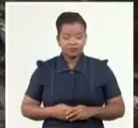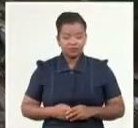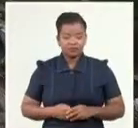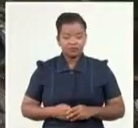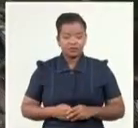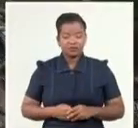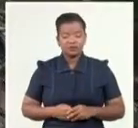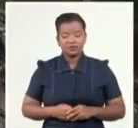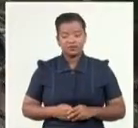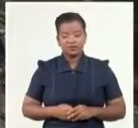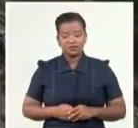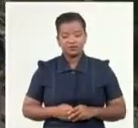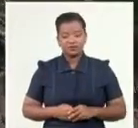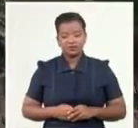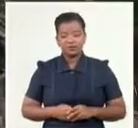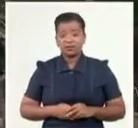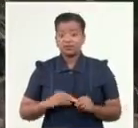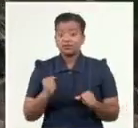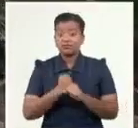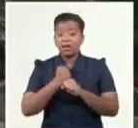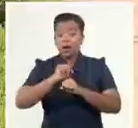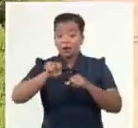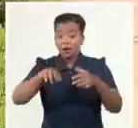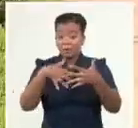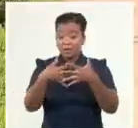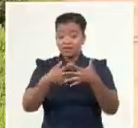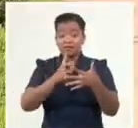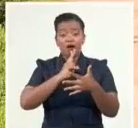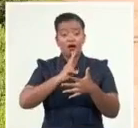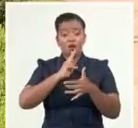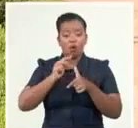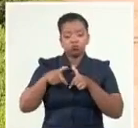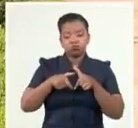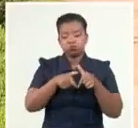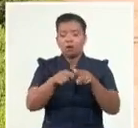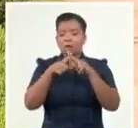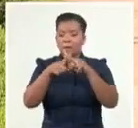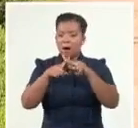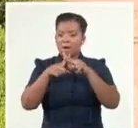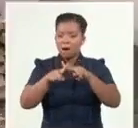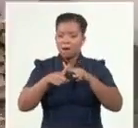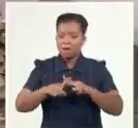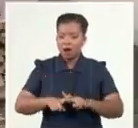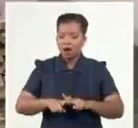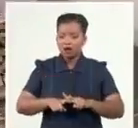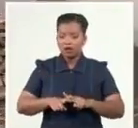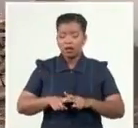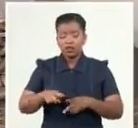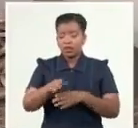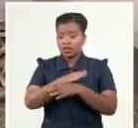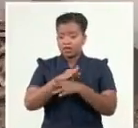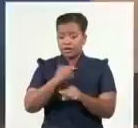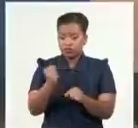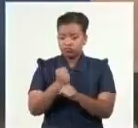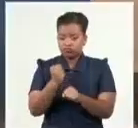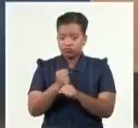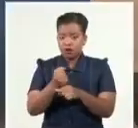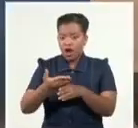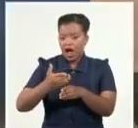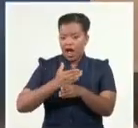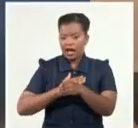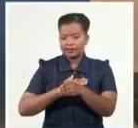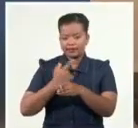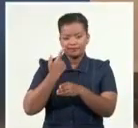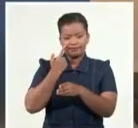La gestión hidráulica gana espacios. Obras en fase de puesta en marcha marcan un antes y